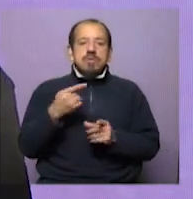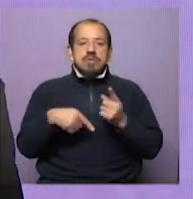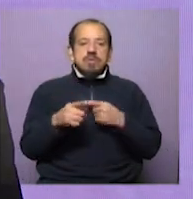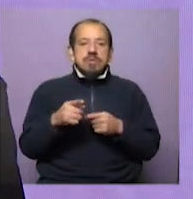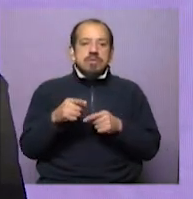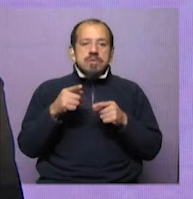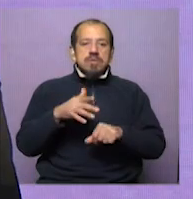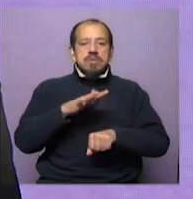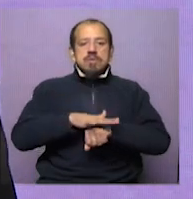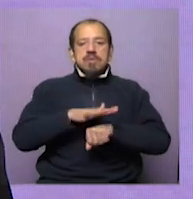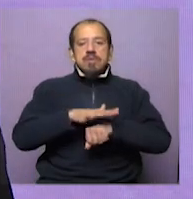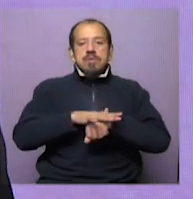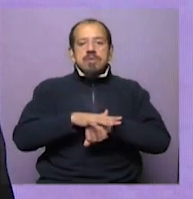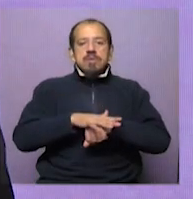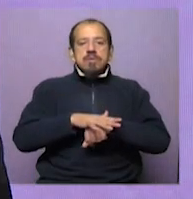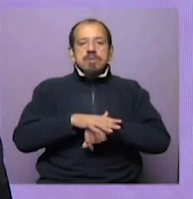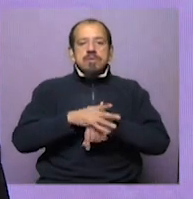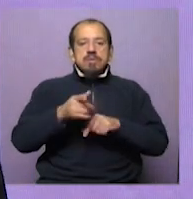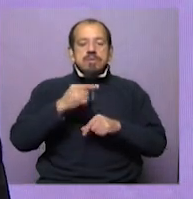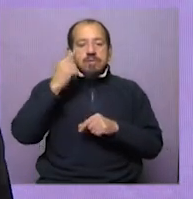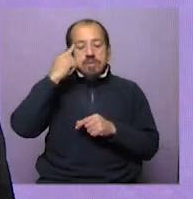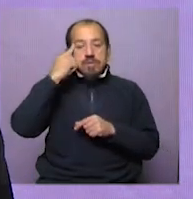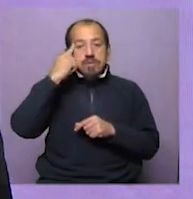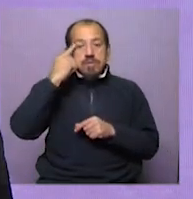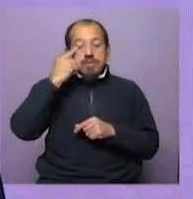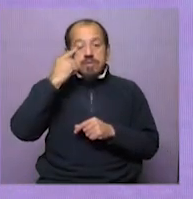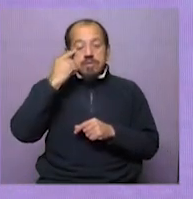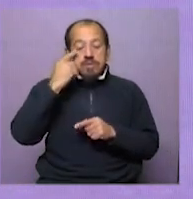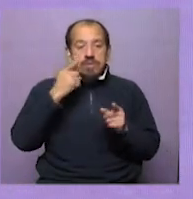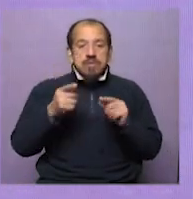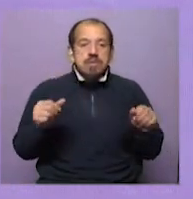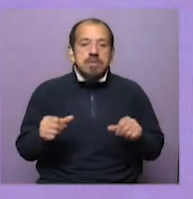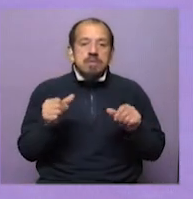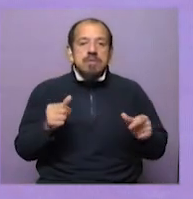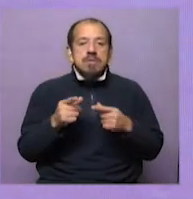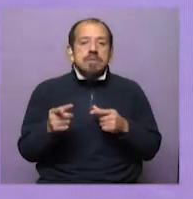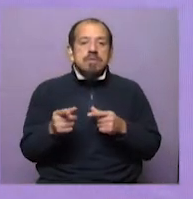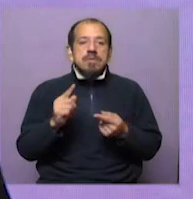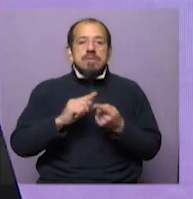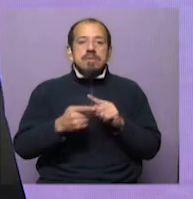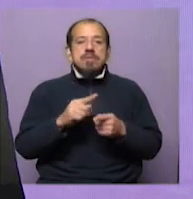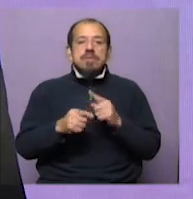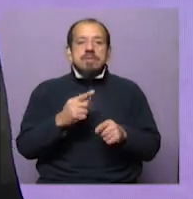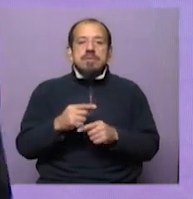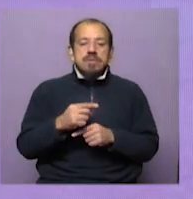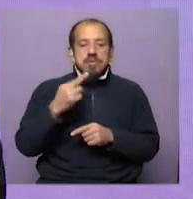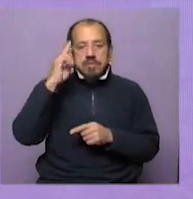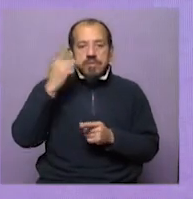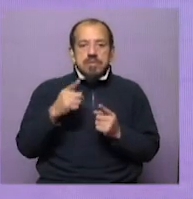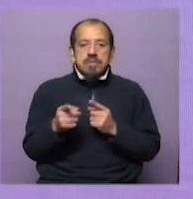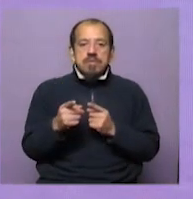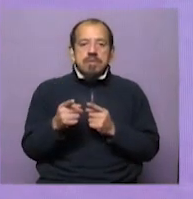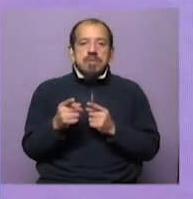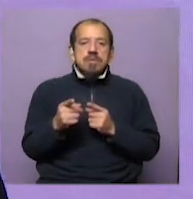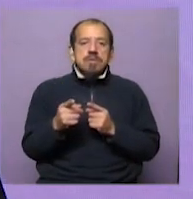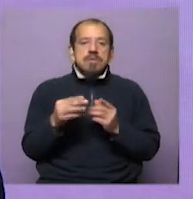esa época se entendía así, se miraba así, se encaraba así, ¿ves? Las relaciones humanas eran así, las relaciones de